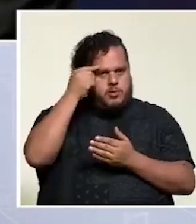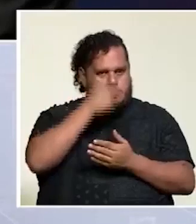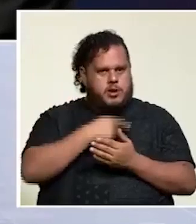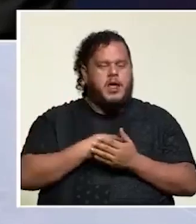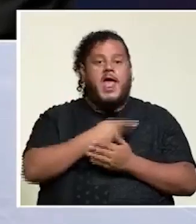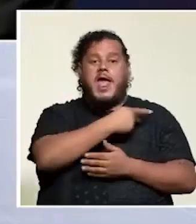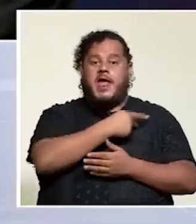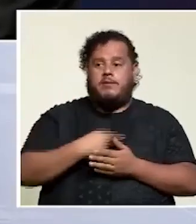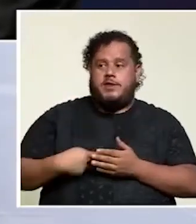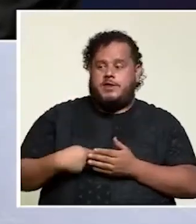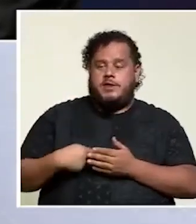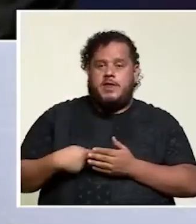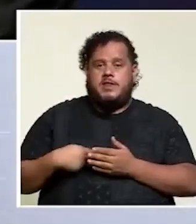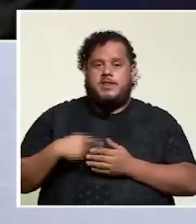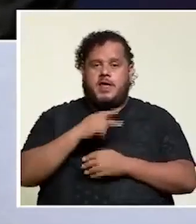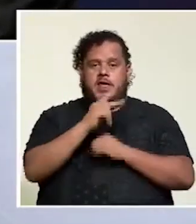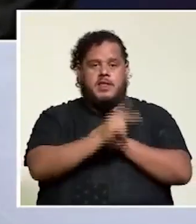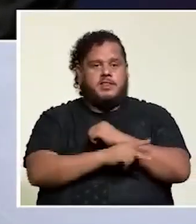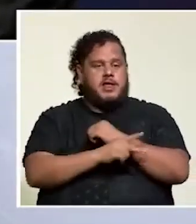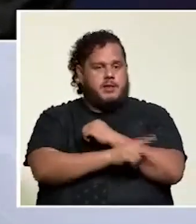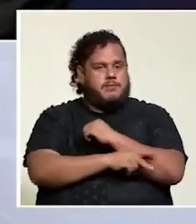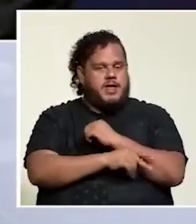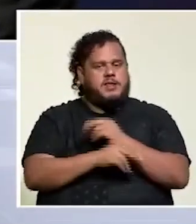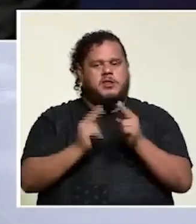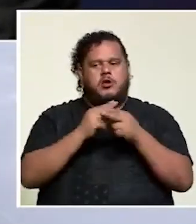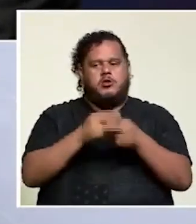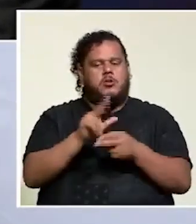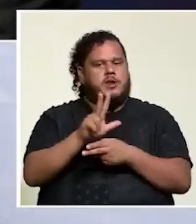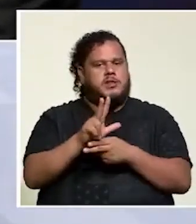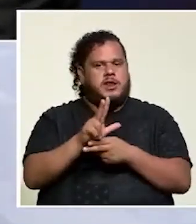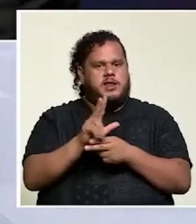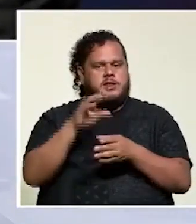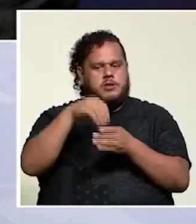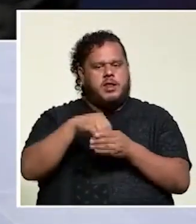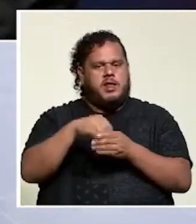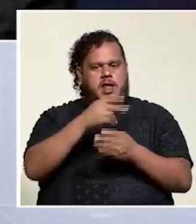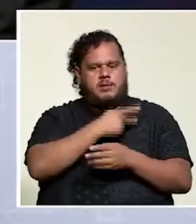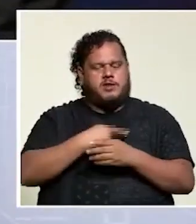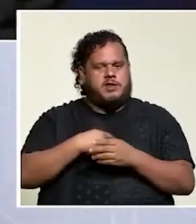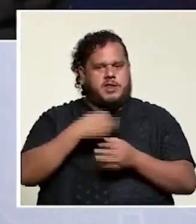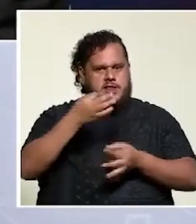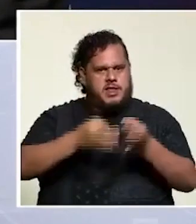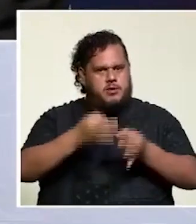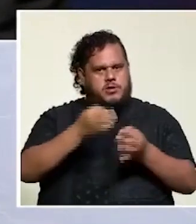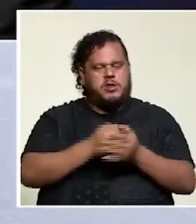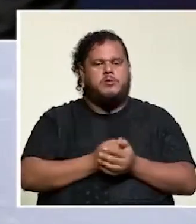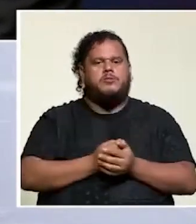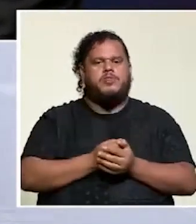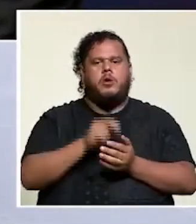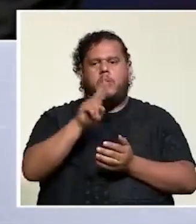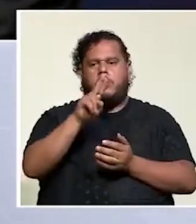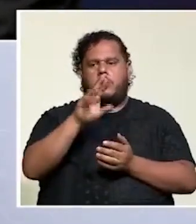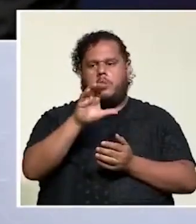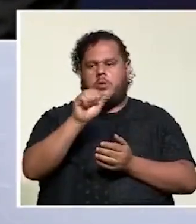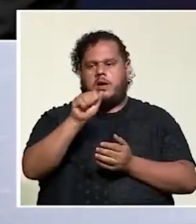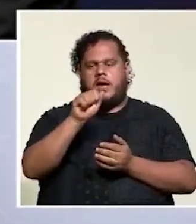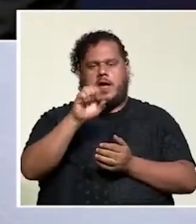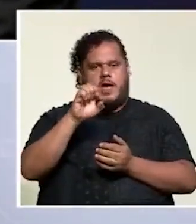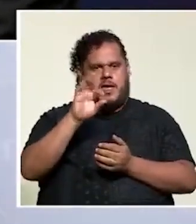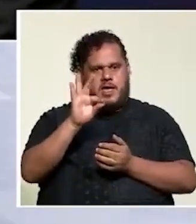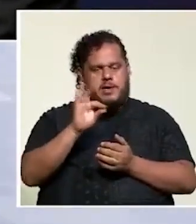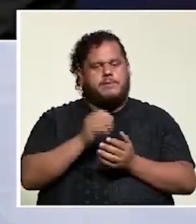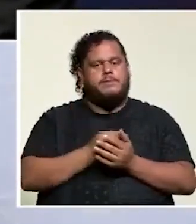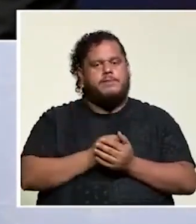presidente de la República nombra 3. Sí, señor. Incluyendo al presidente ejecutivo. Sí. UCAEP. Sí, 2 más 1,